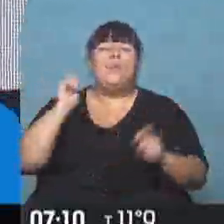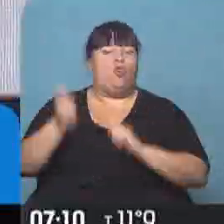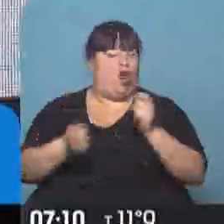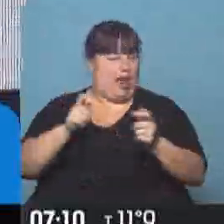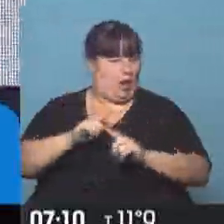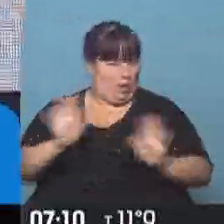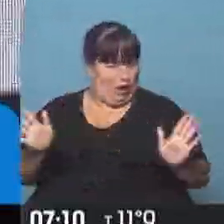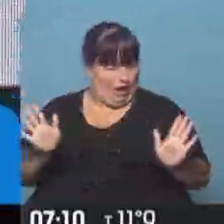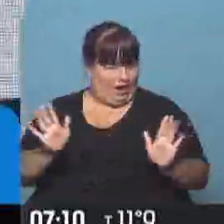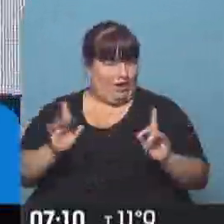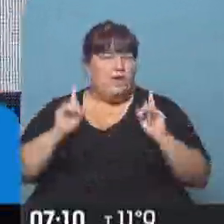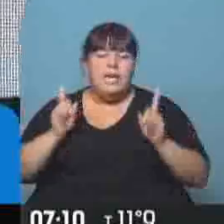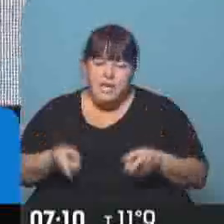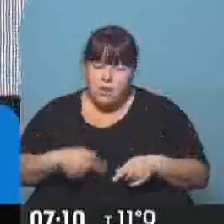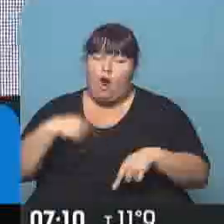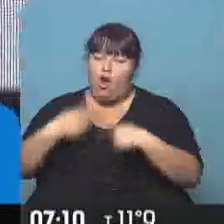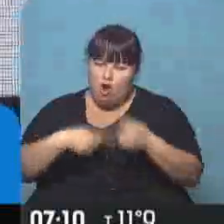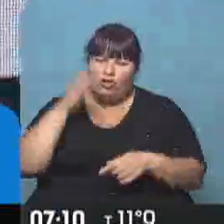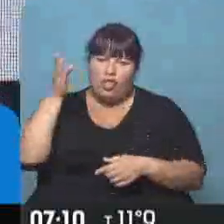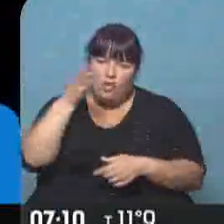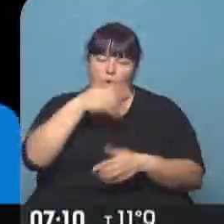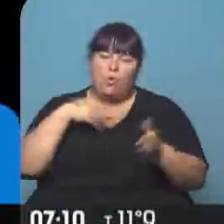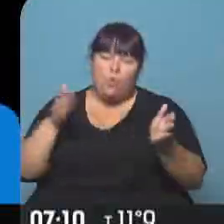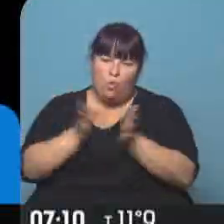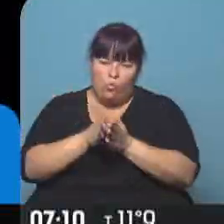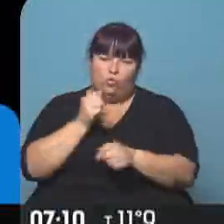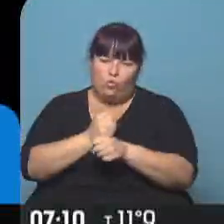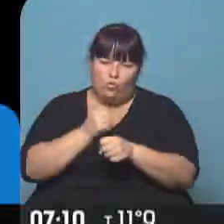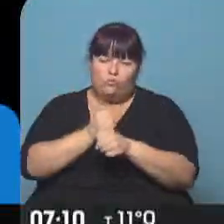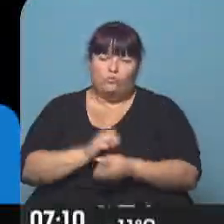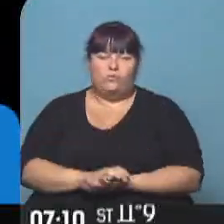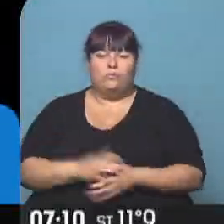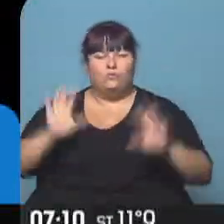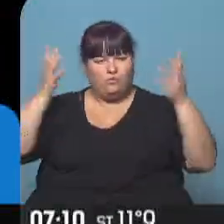nada, lo vamos a seguir recorriendo juntos.